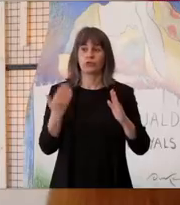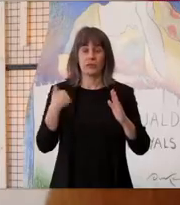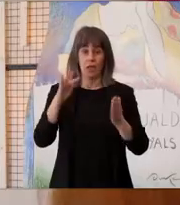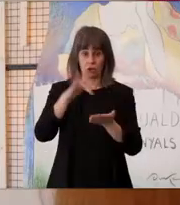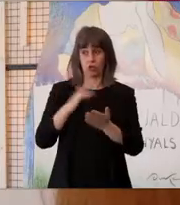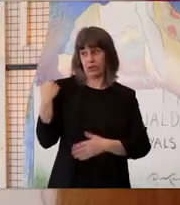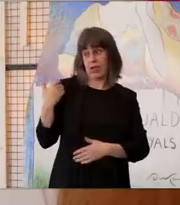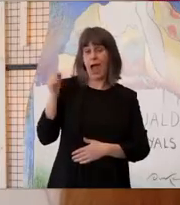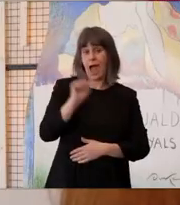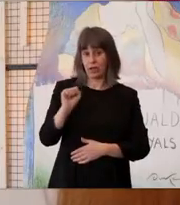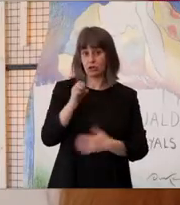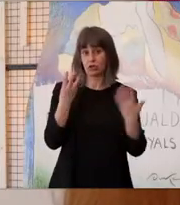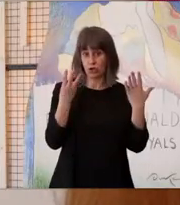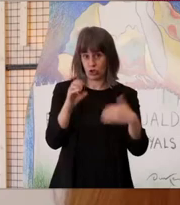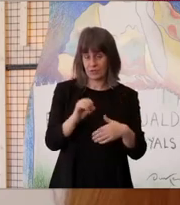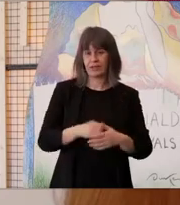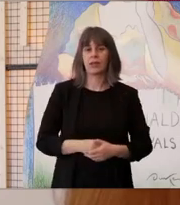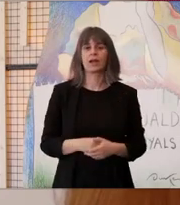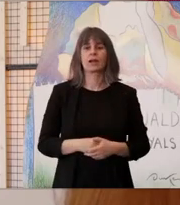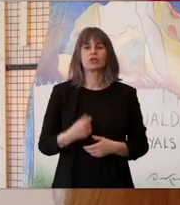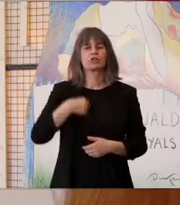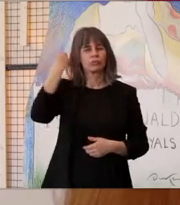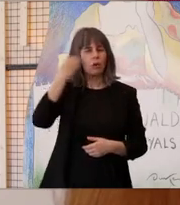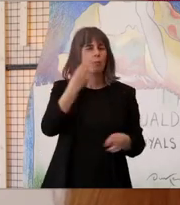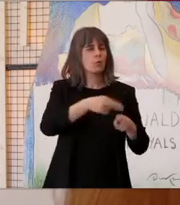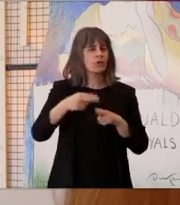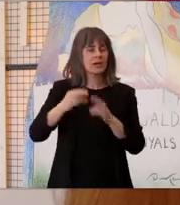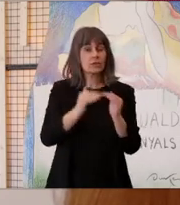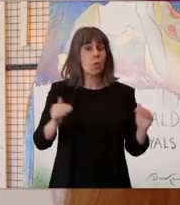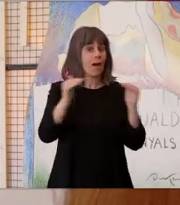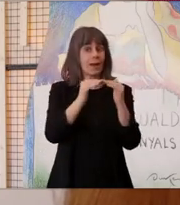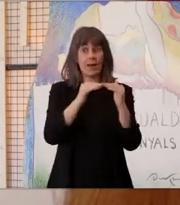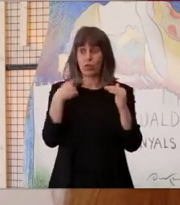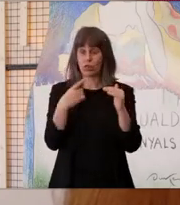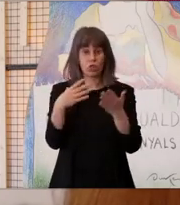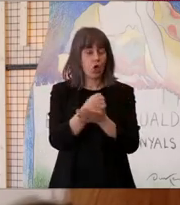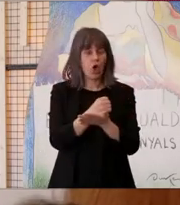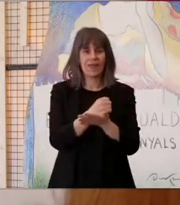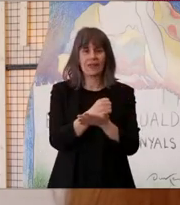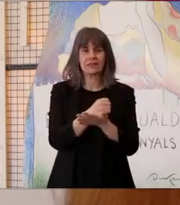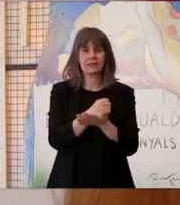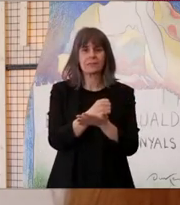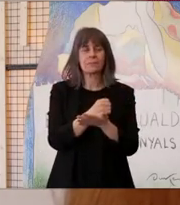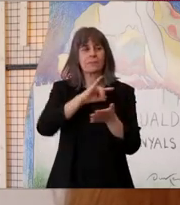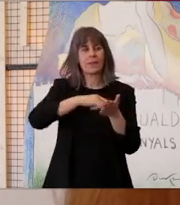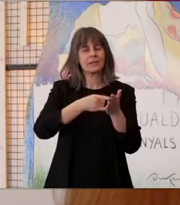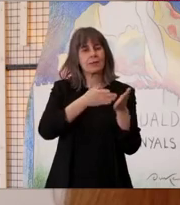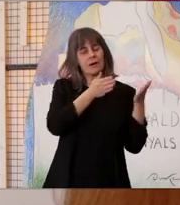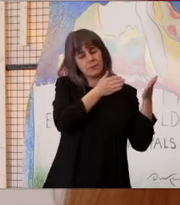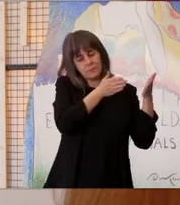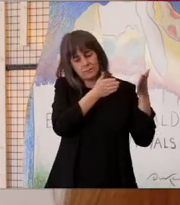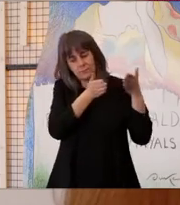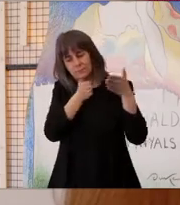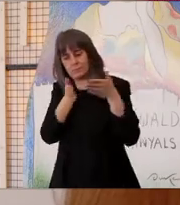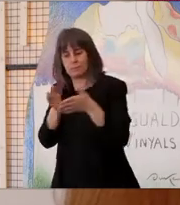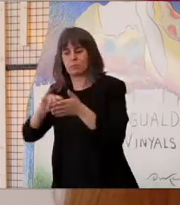en los años 80 yo creo que todas las políticas de igualdad se han movido y el sistema se ha ido hacia políticas de